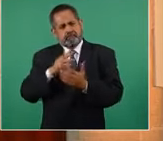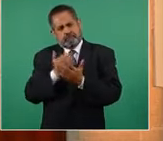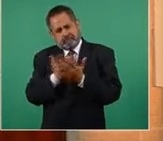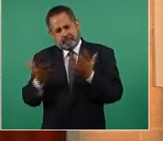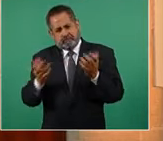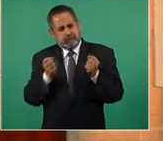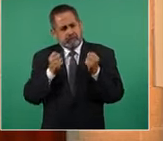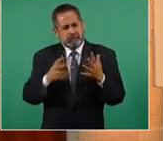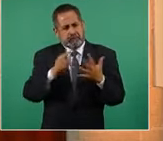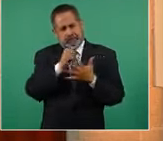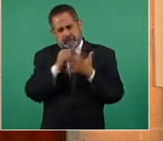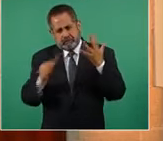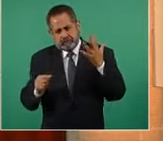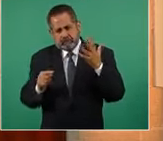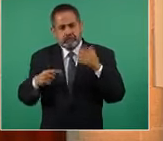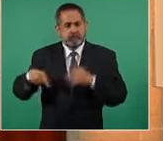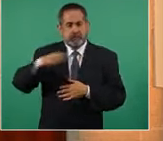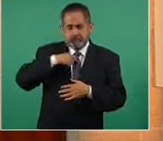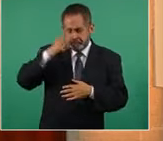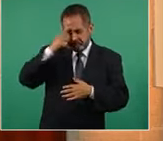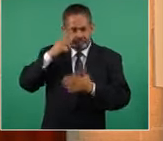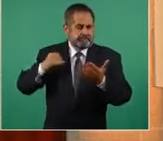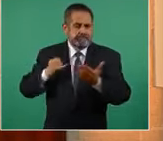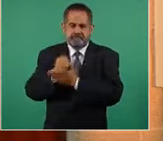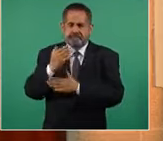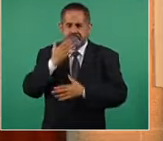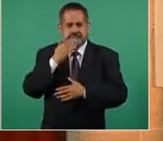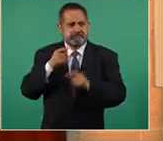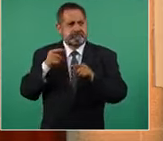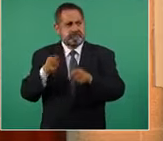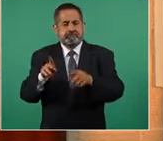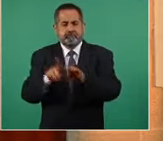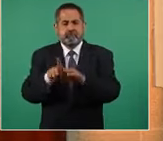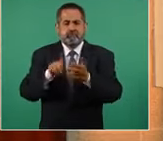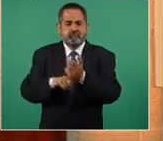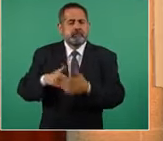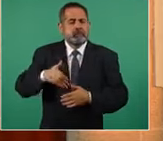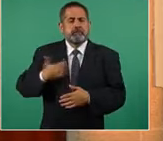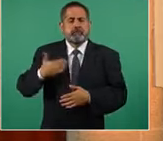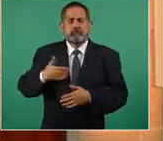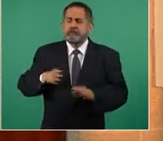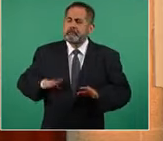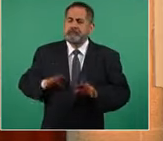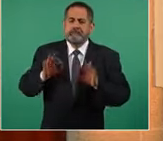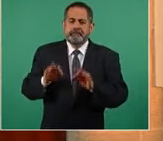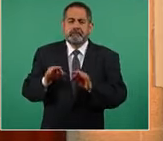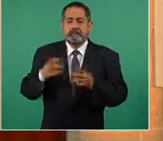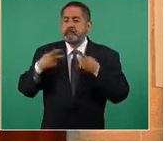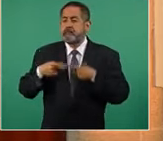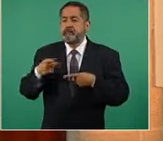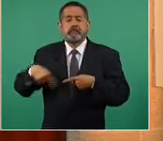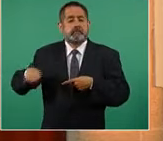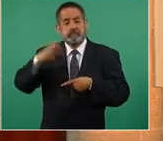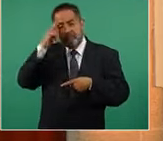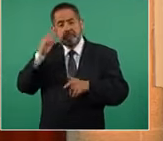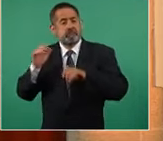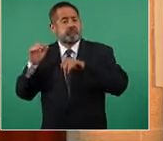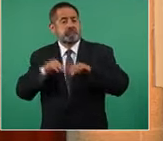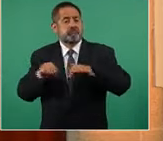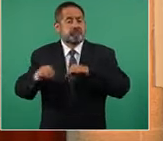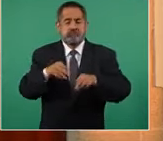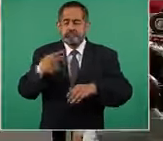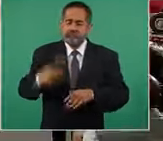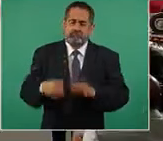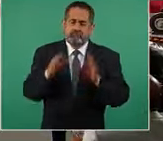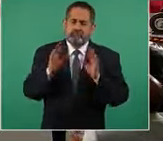queremos que tomes una decisión correcta, sobre todo que se ve beneficiado los trabajadores mexicanos con esta